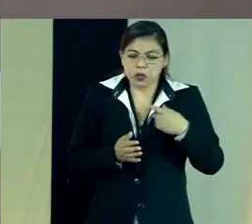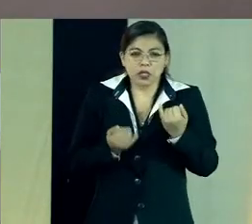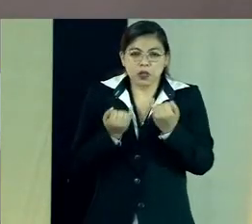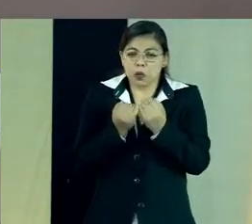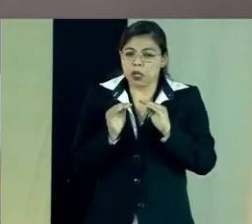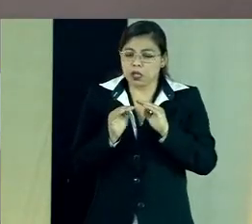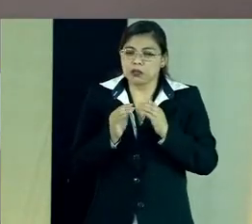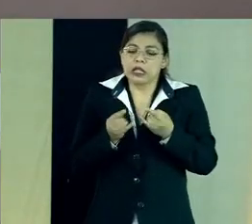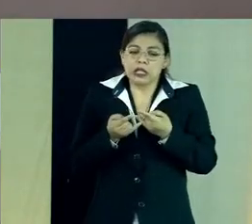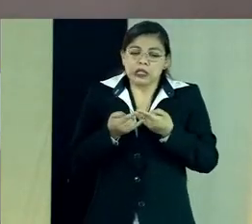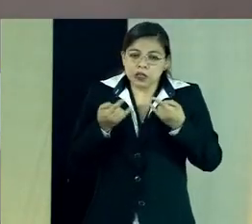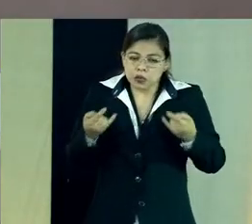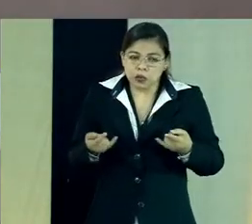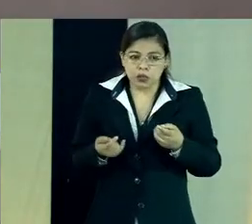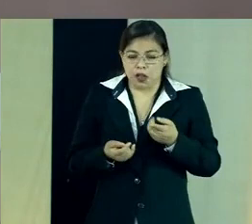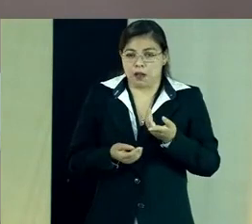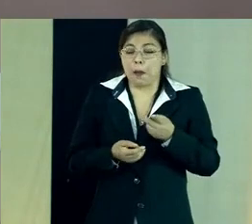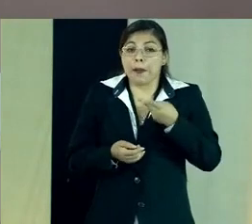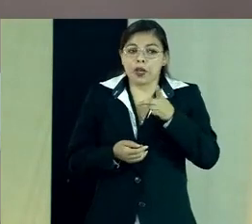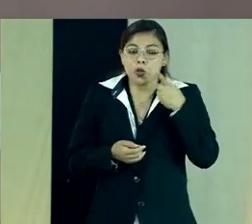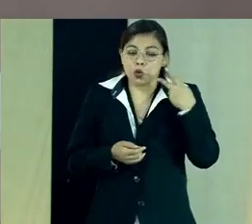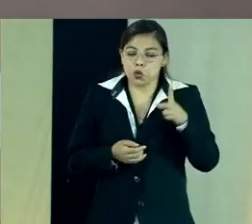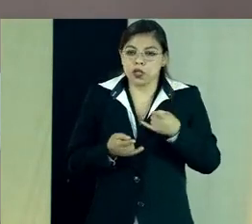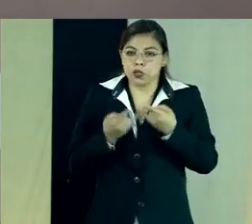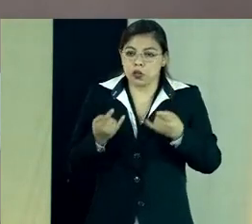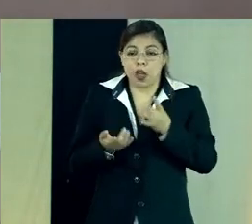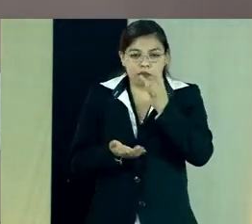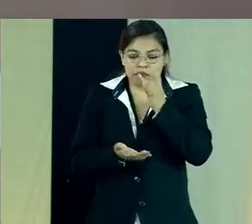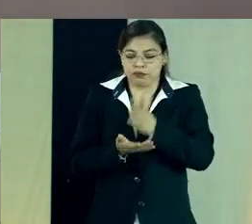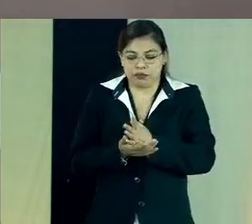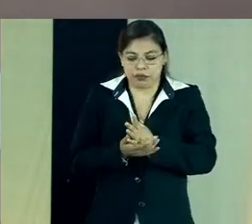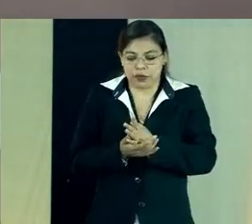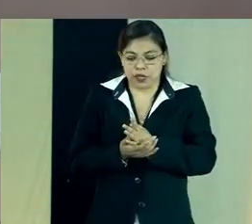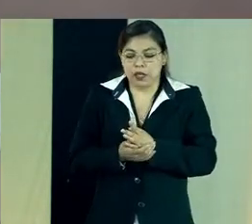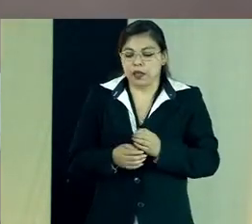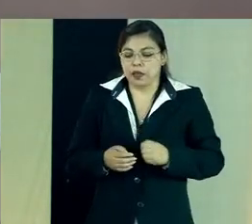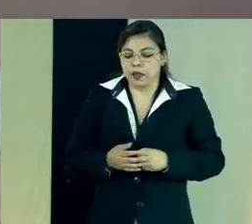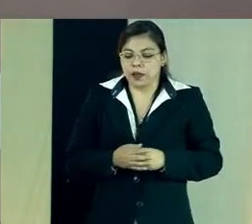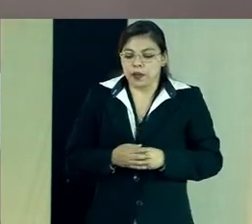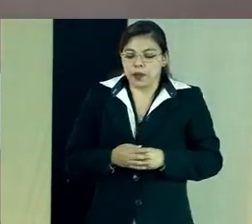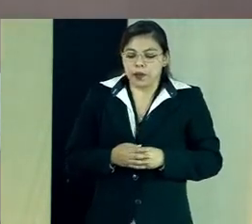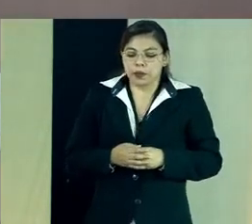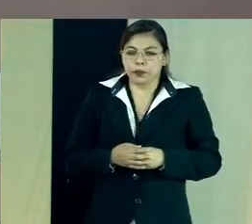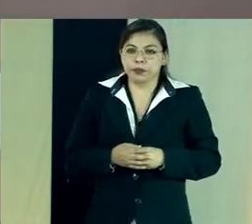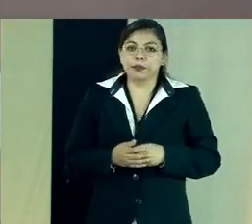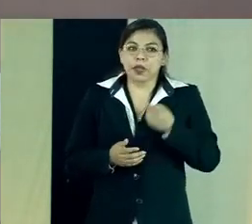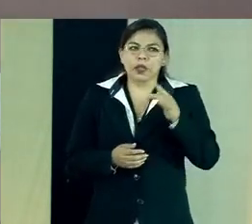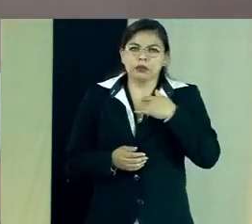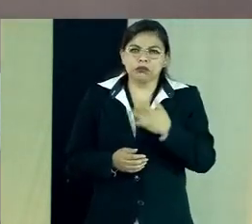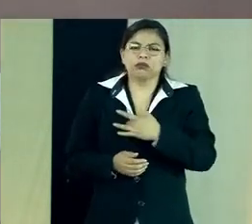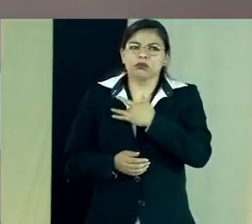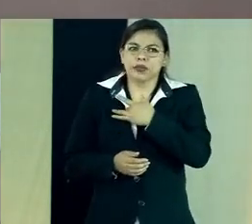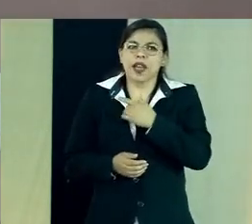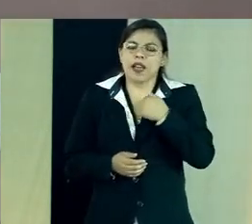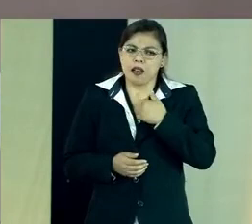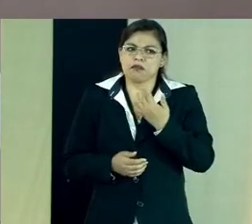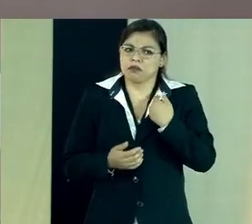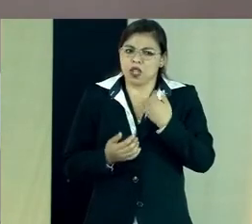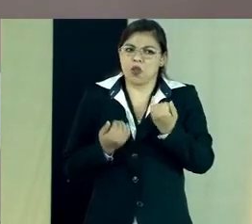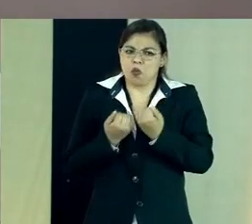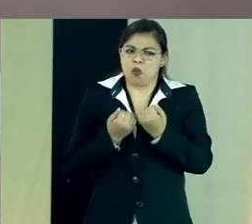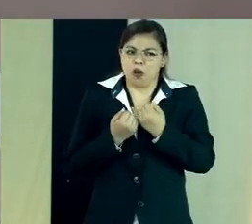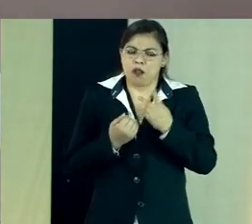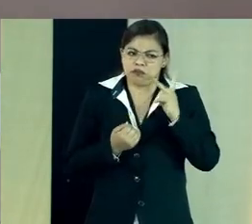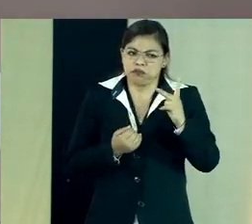historia también en la única en cuanto a mí sentí que era un momento el solidario para ser